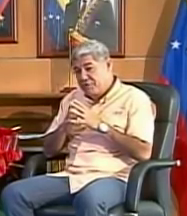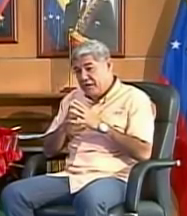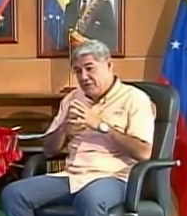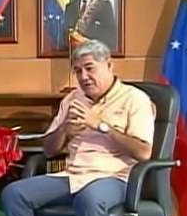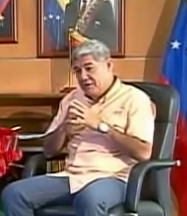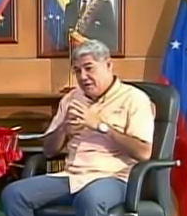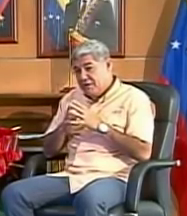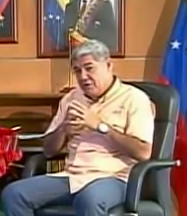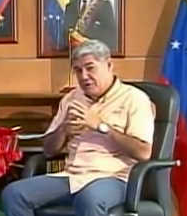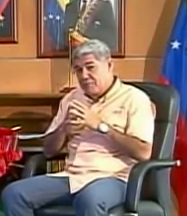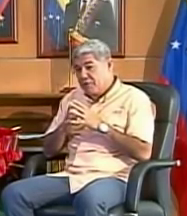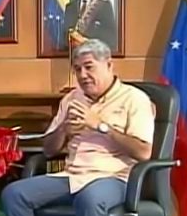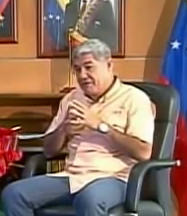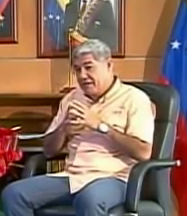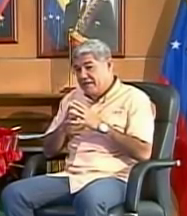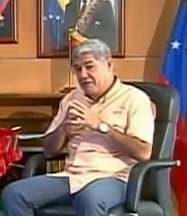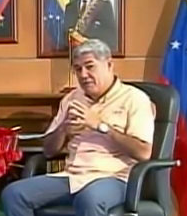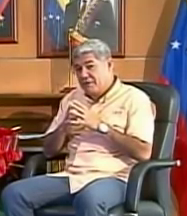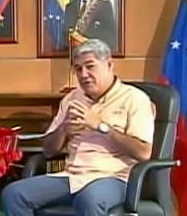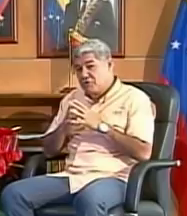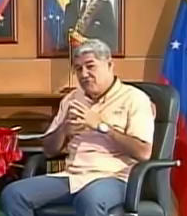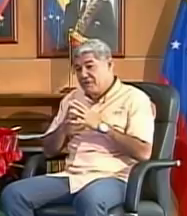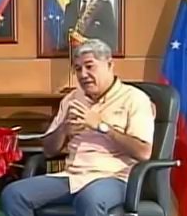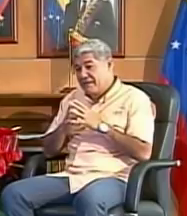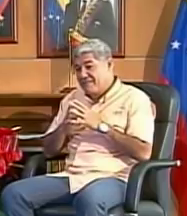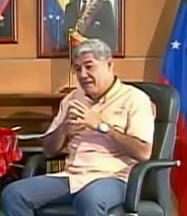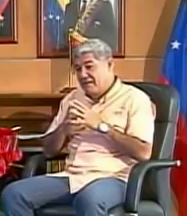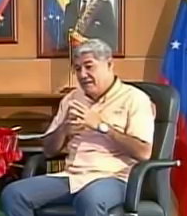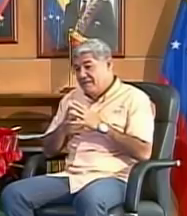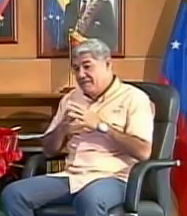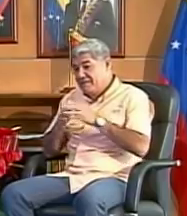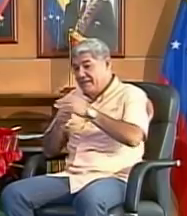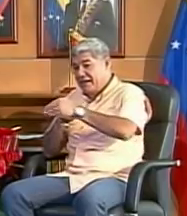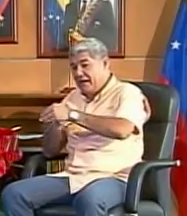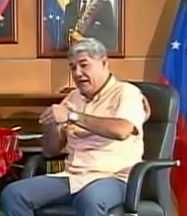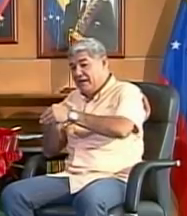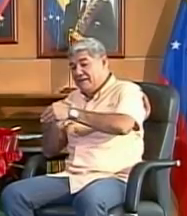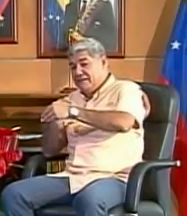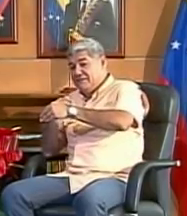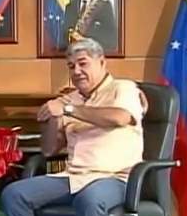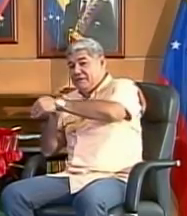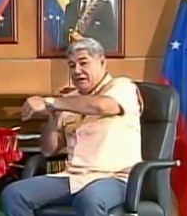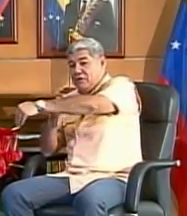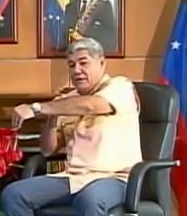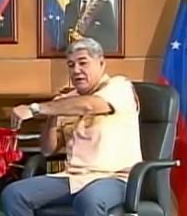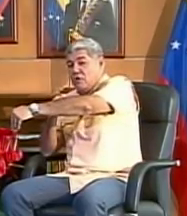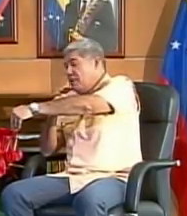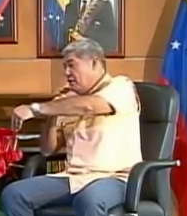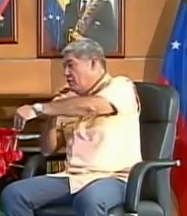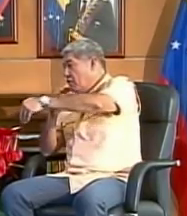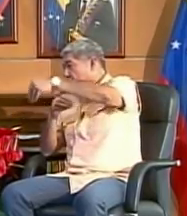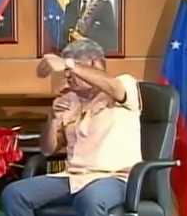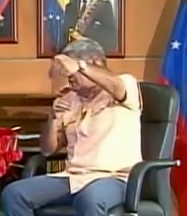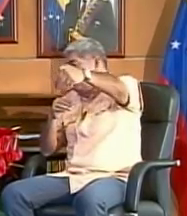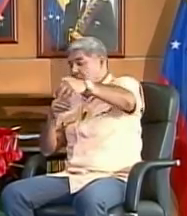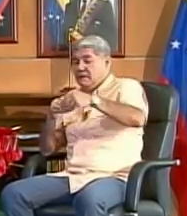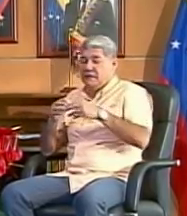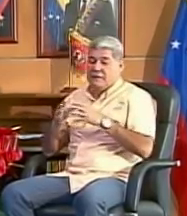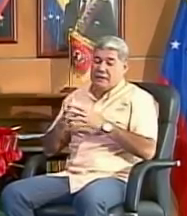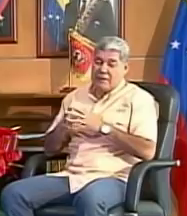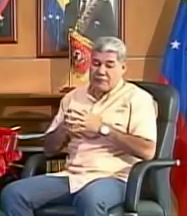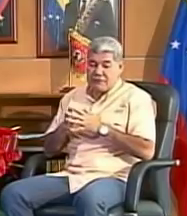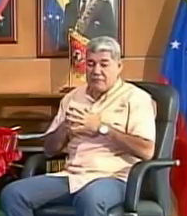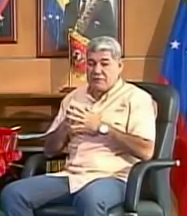los pensionados, no te puedo decir en este momento con certeza si van a cobrar hoy o